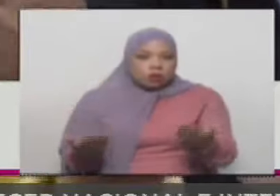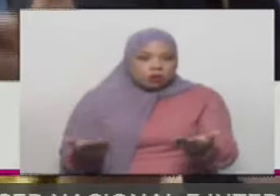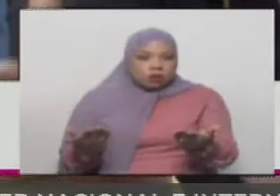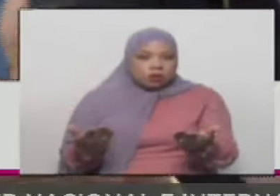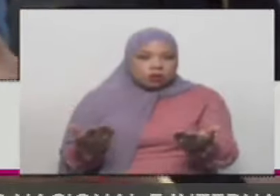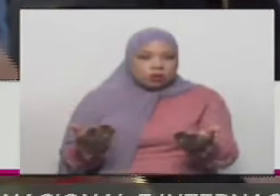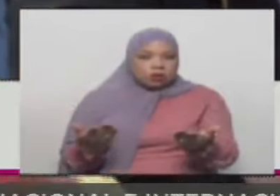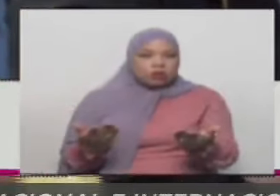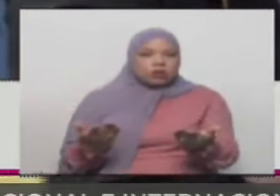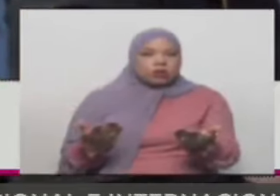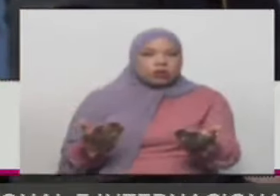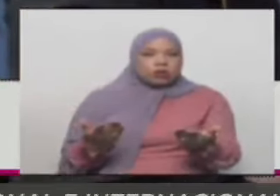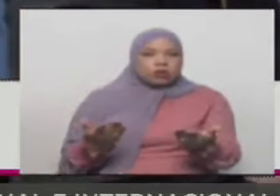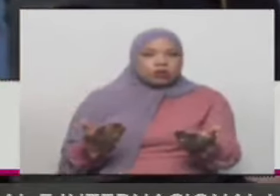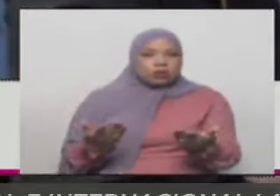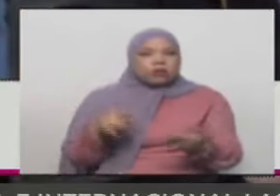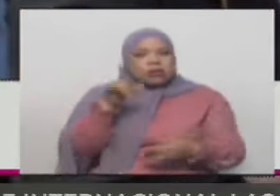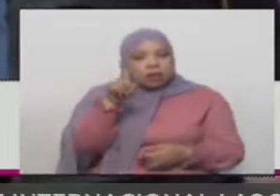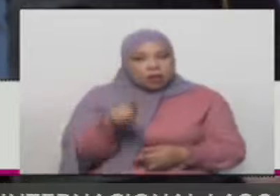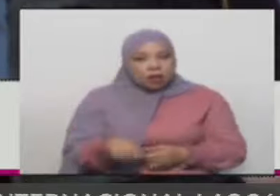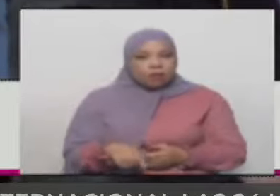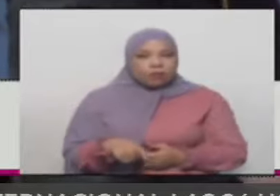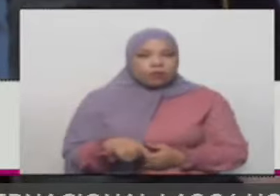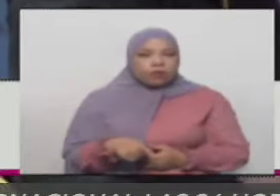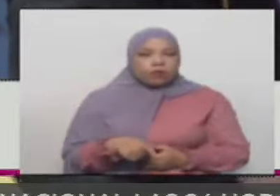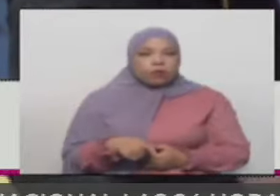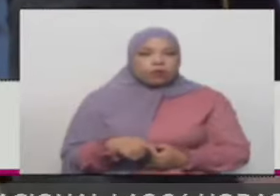esa costa atlántica, porque también